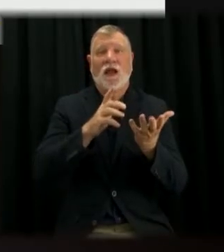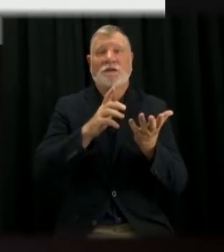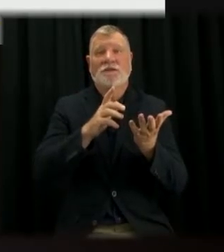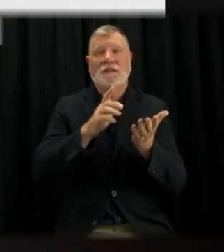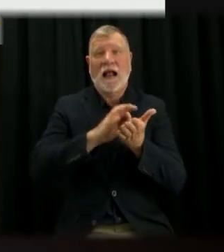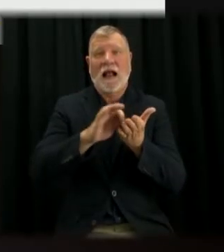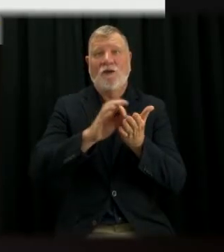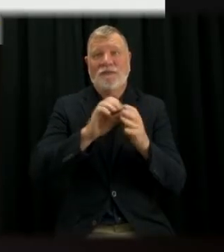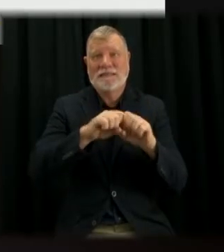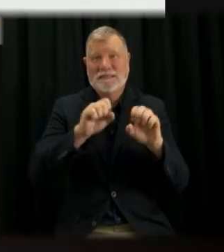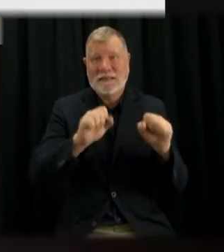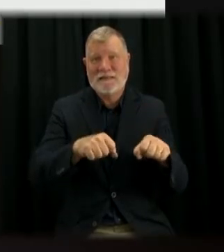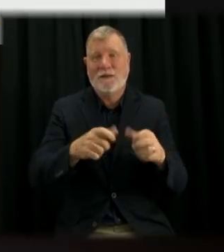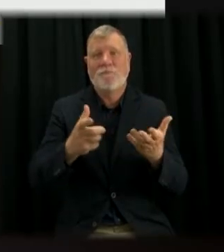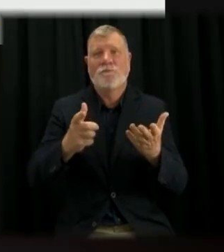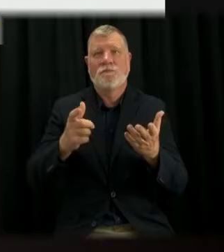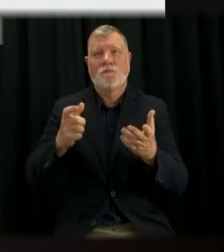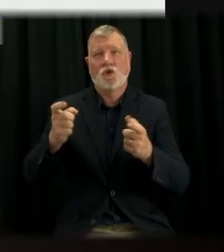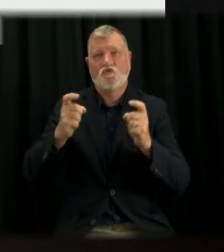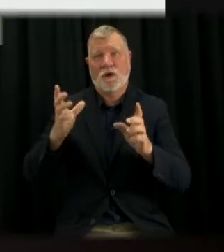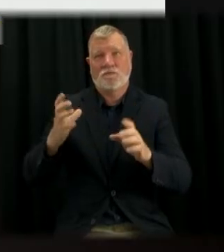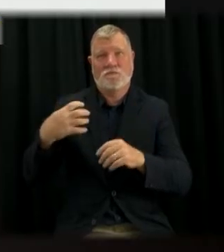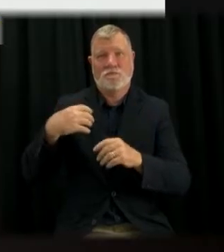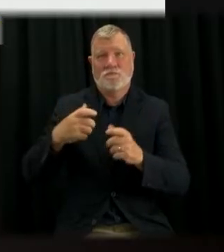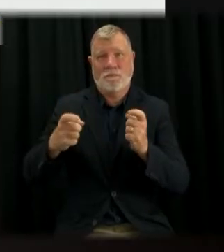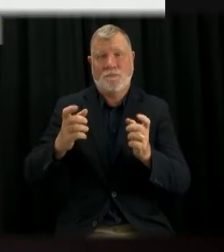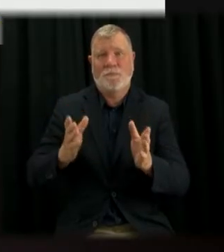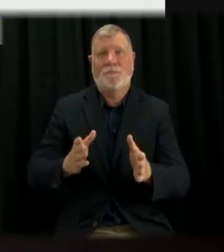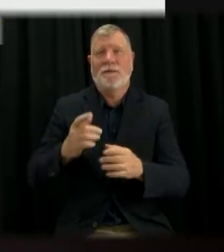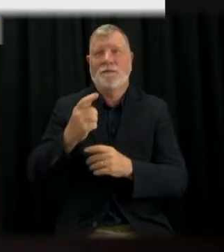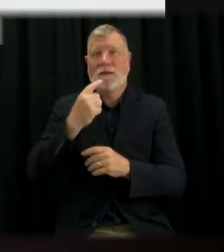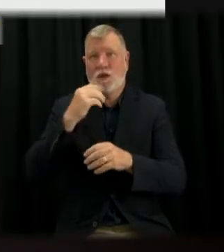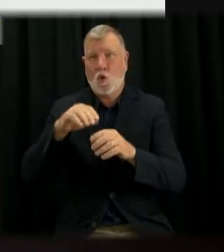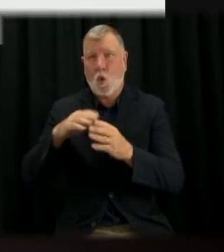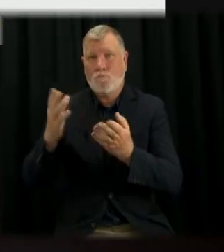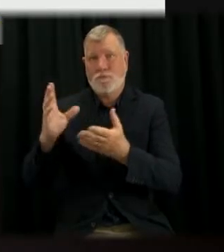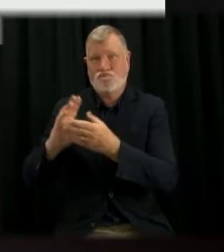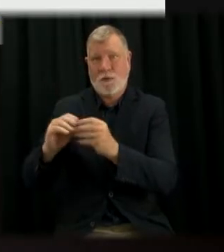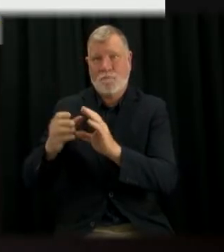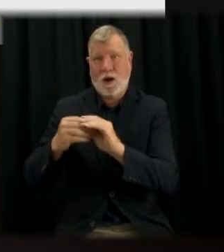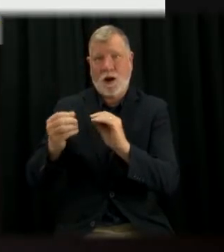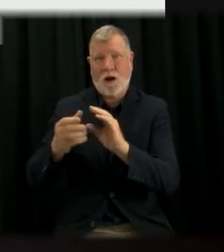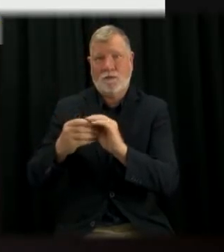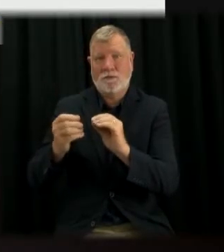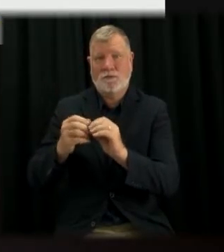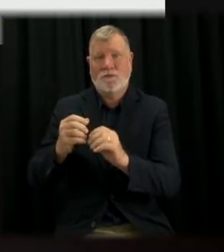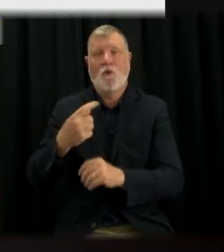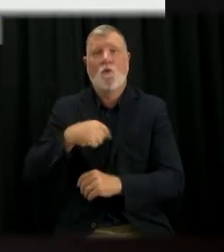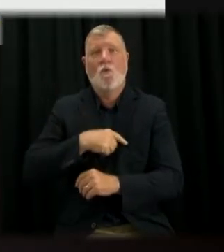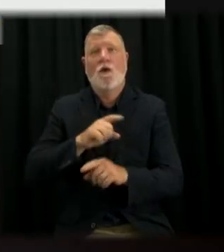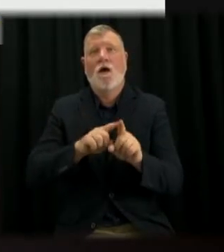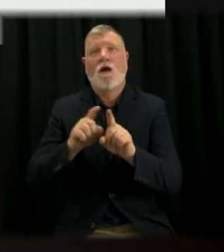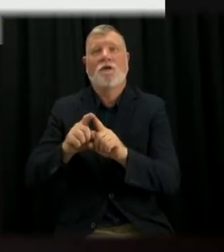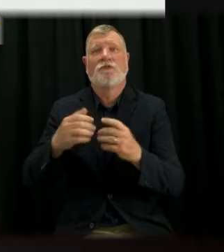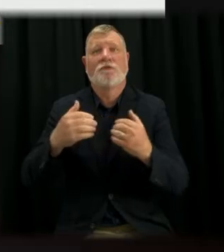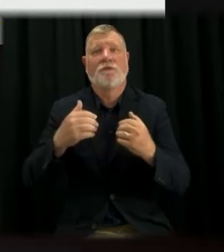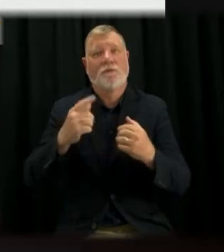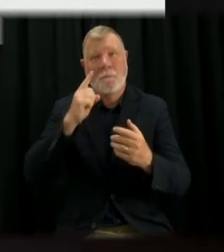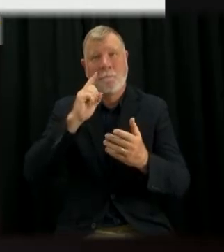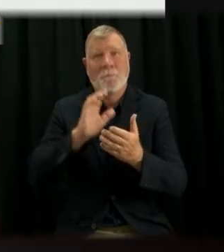sistema centralizado de contabilidad, el director ejecutivo ya mencionó en su declaración.